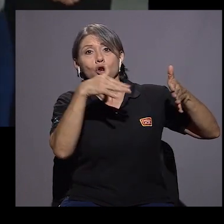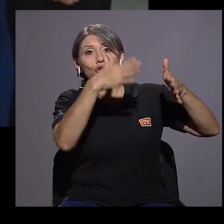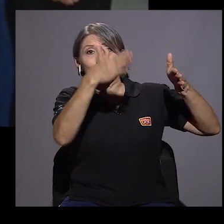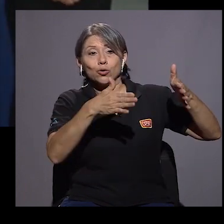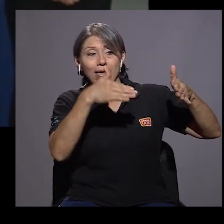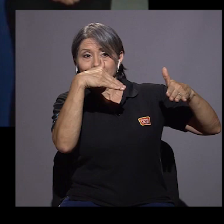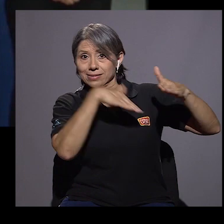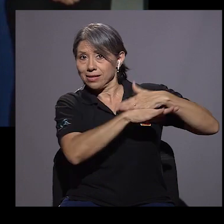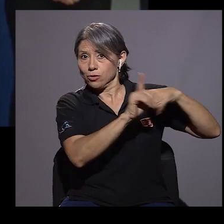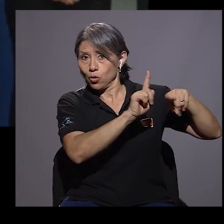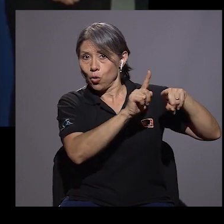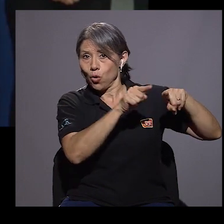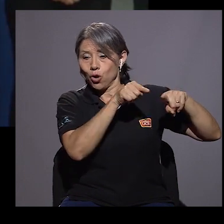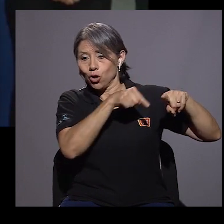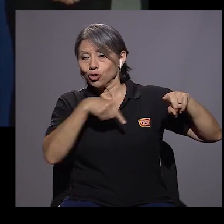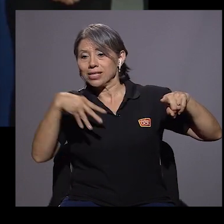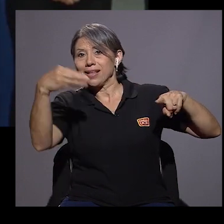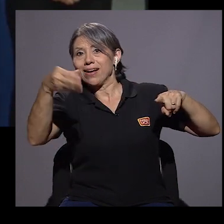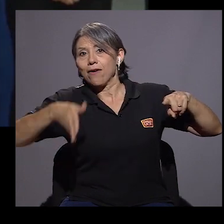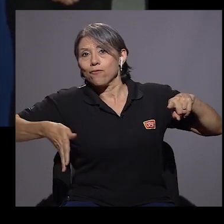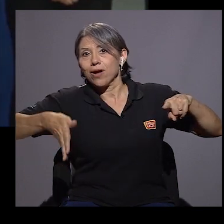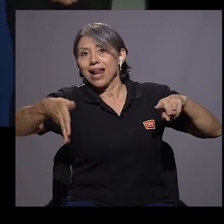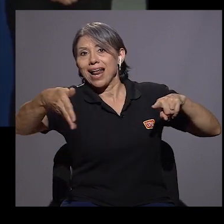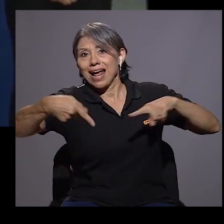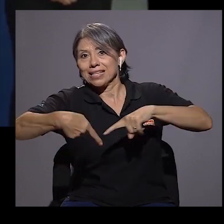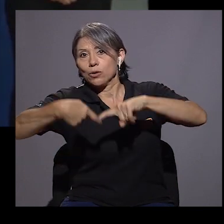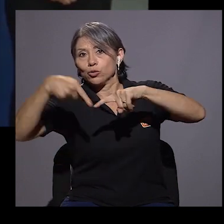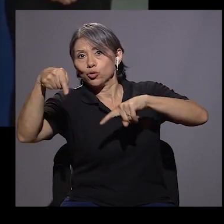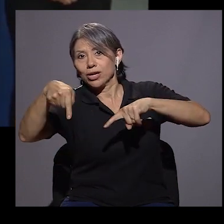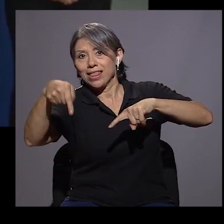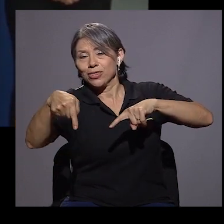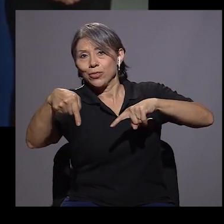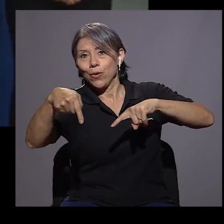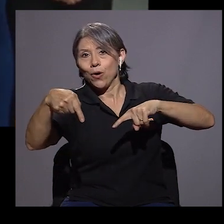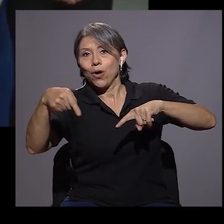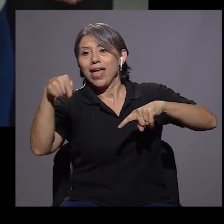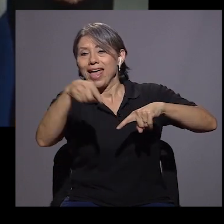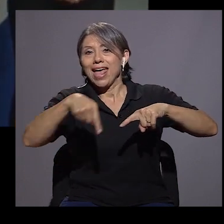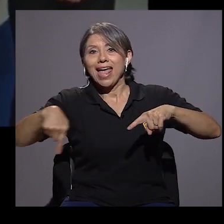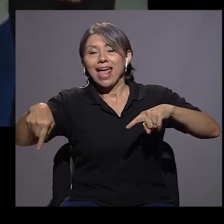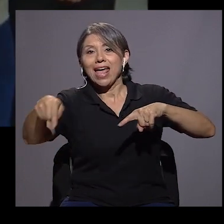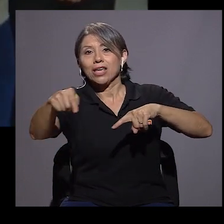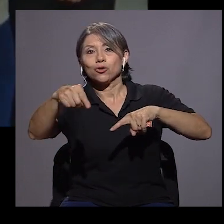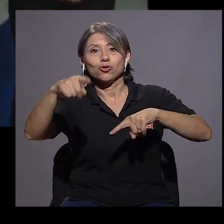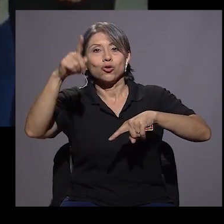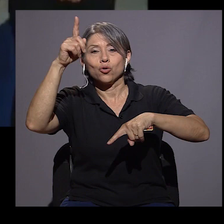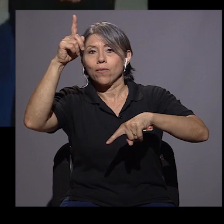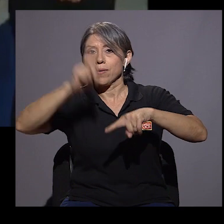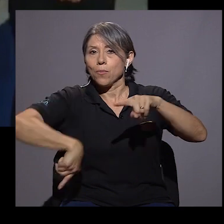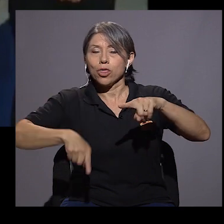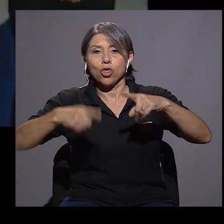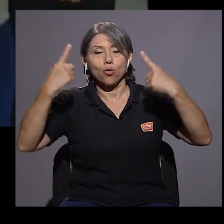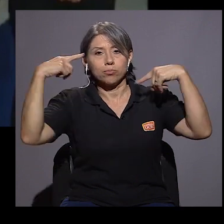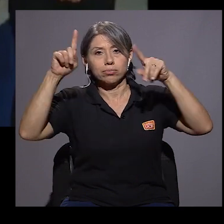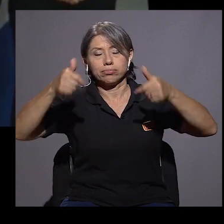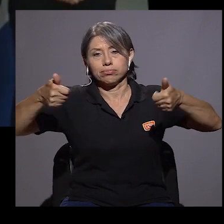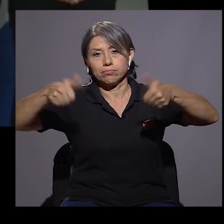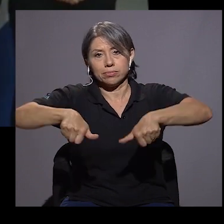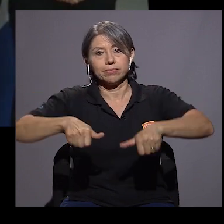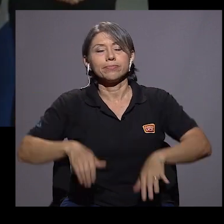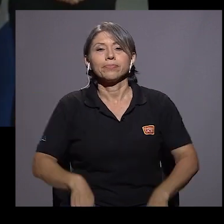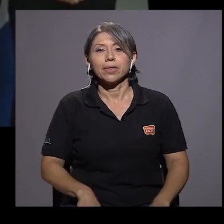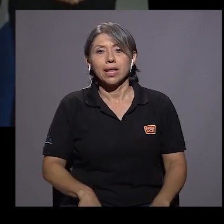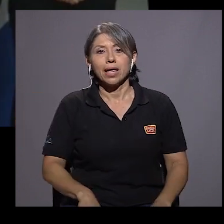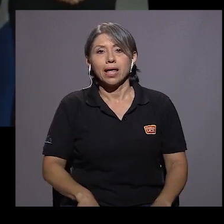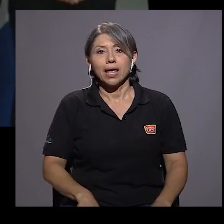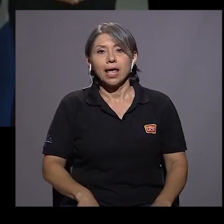del edificio, es decir, fuera de la toma, pero en la calle obstruyendo, les habían impedido